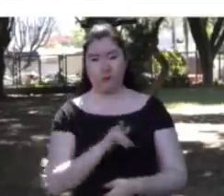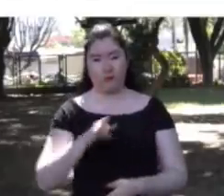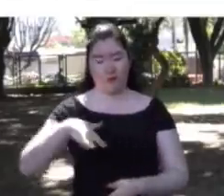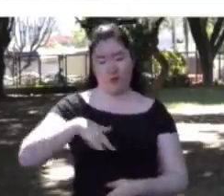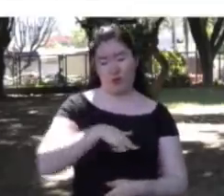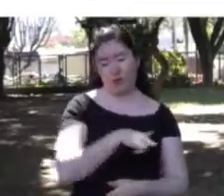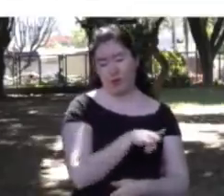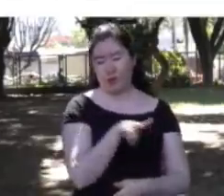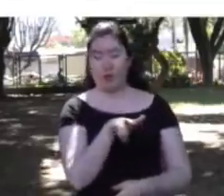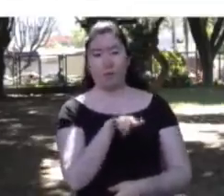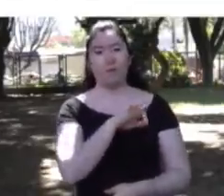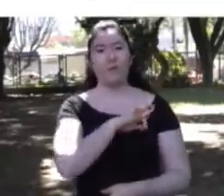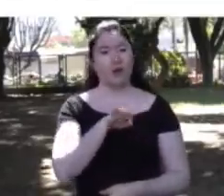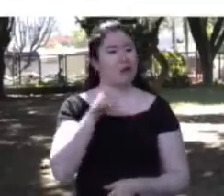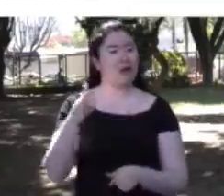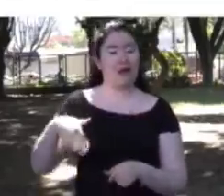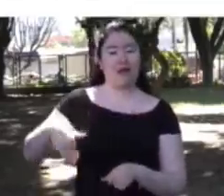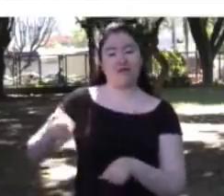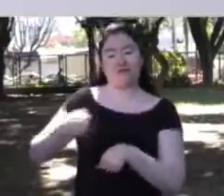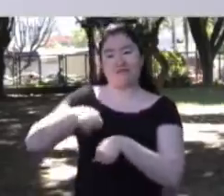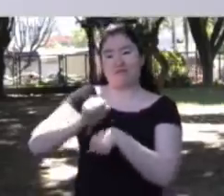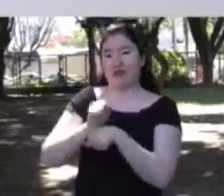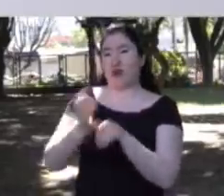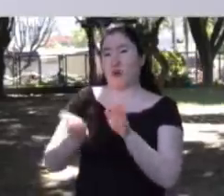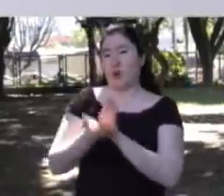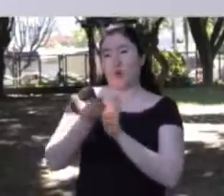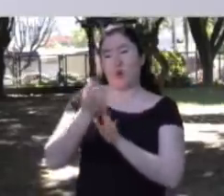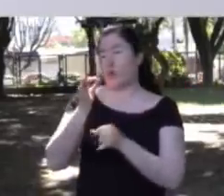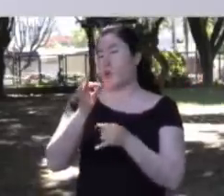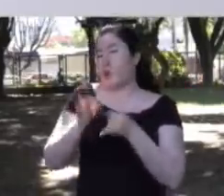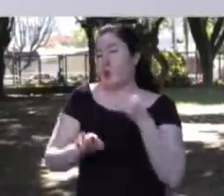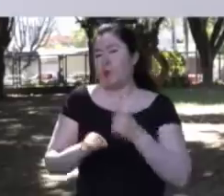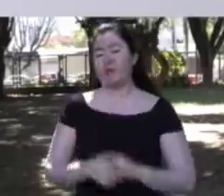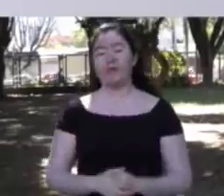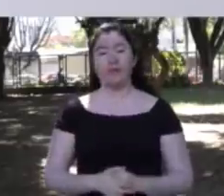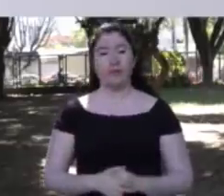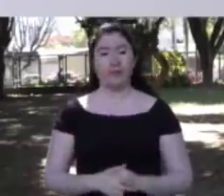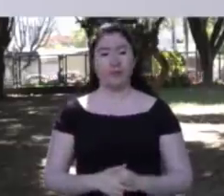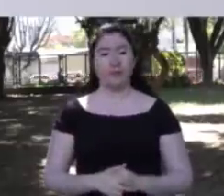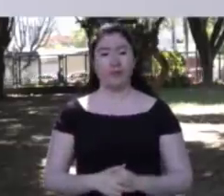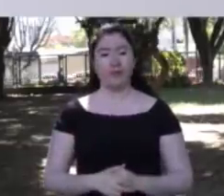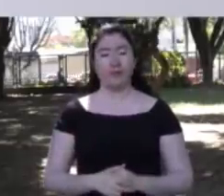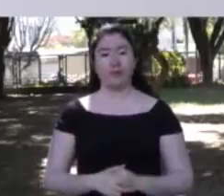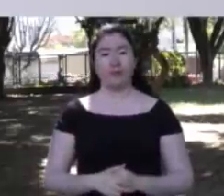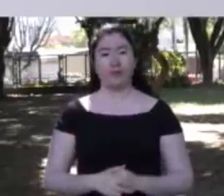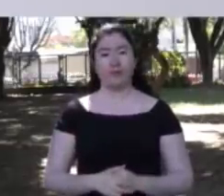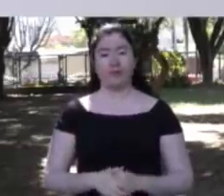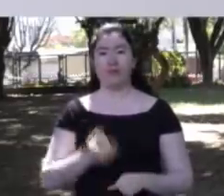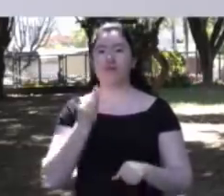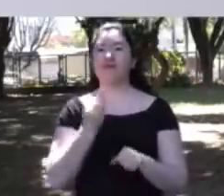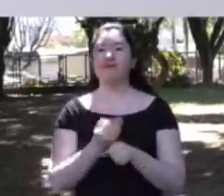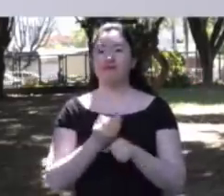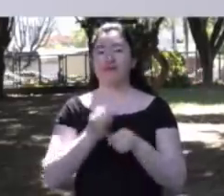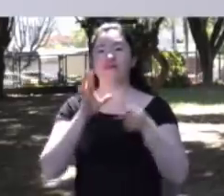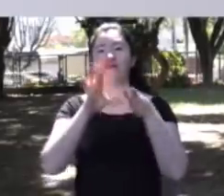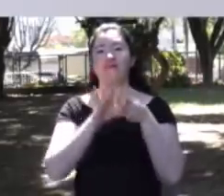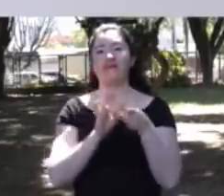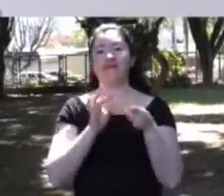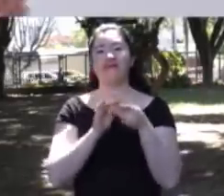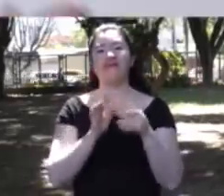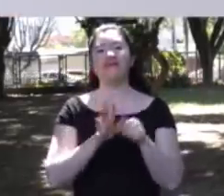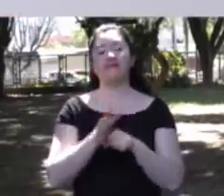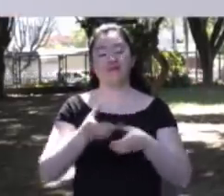se construyó en las últimas semanas. La siguiente. Bueno, y aquí hago referencia a los senderos